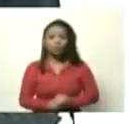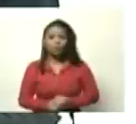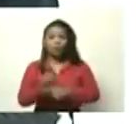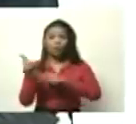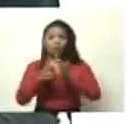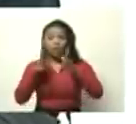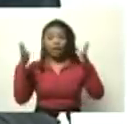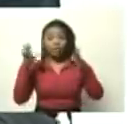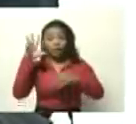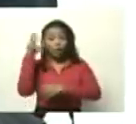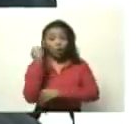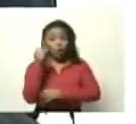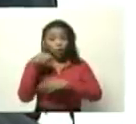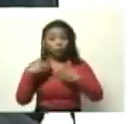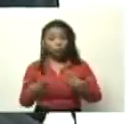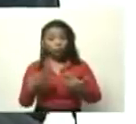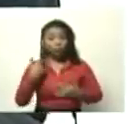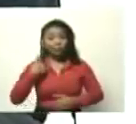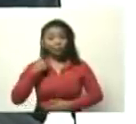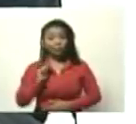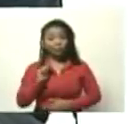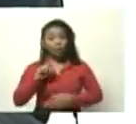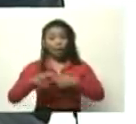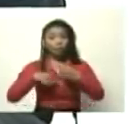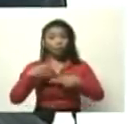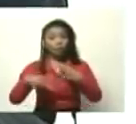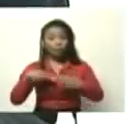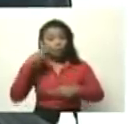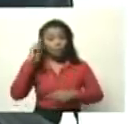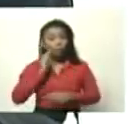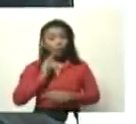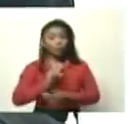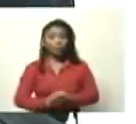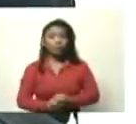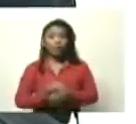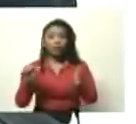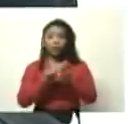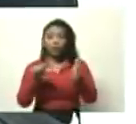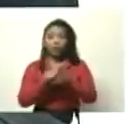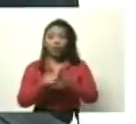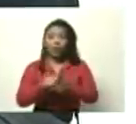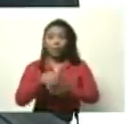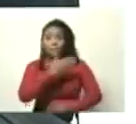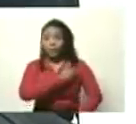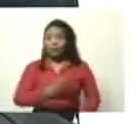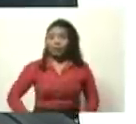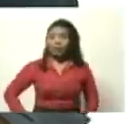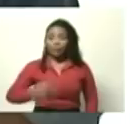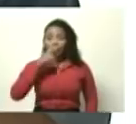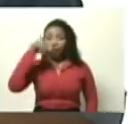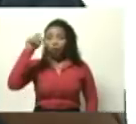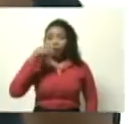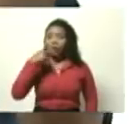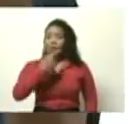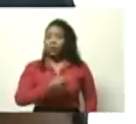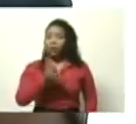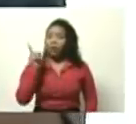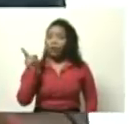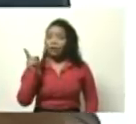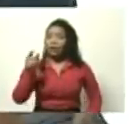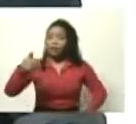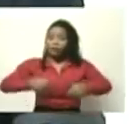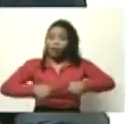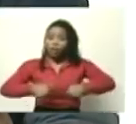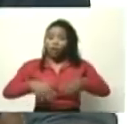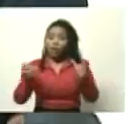grandes logros que ha obtenido la revolución bolivariana y donde el presidente Nicolás Maduro ha dicho que ha sido por esfuerzo